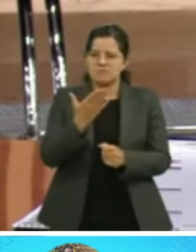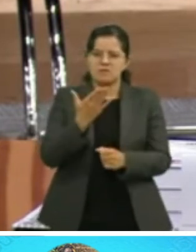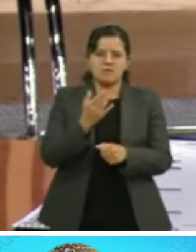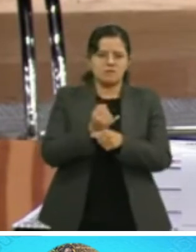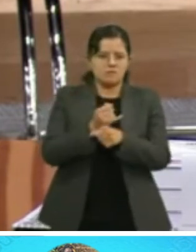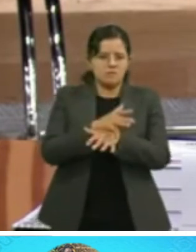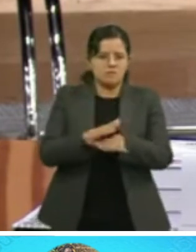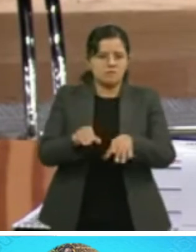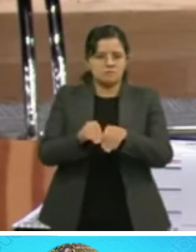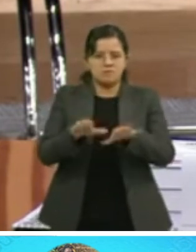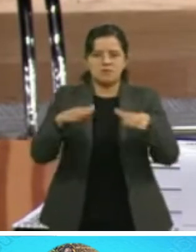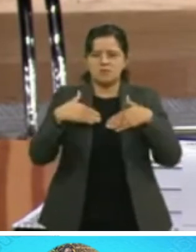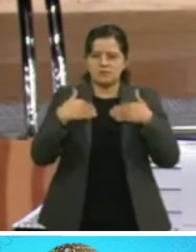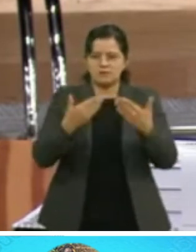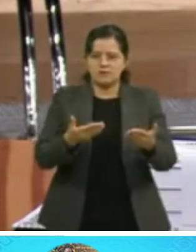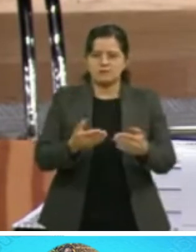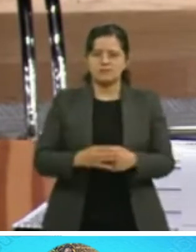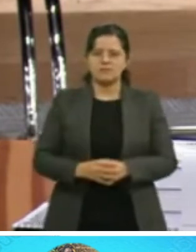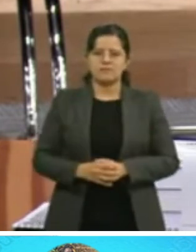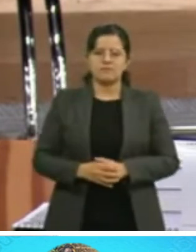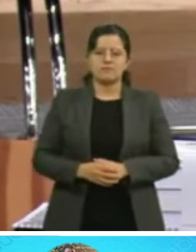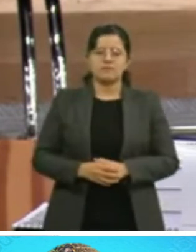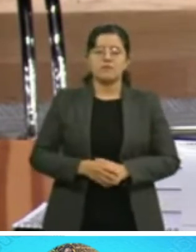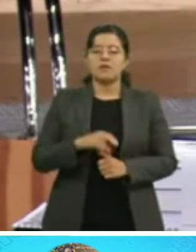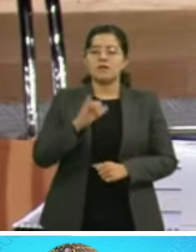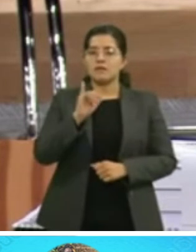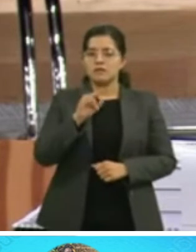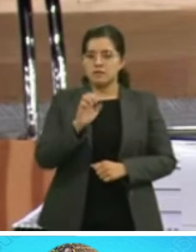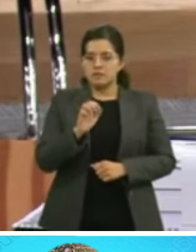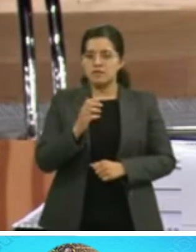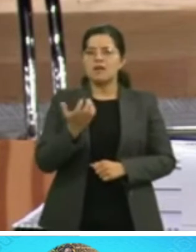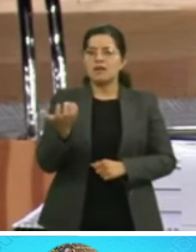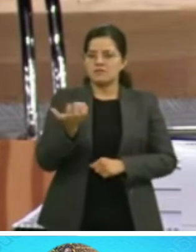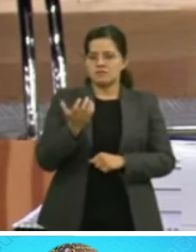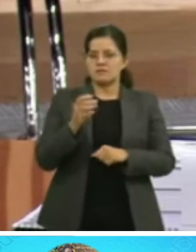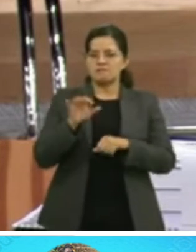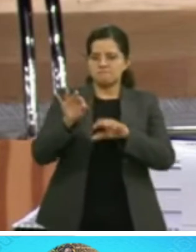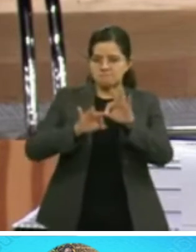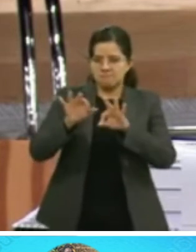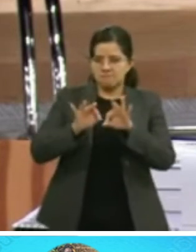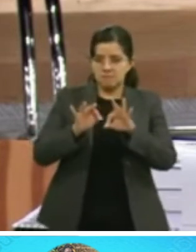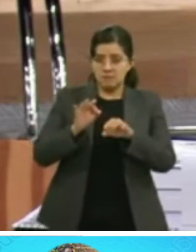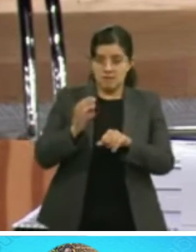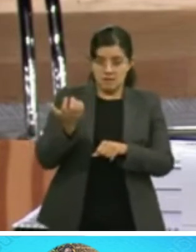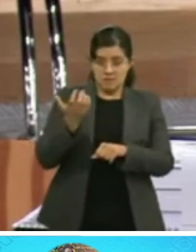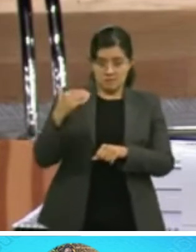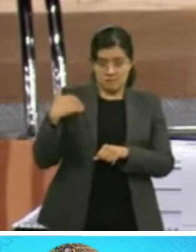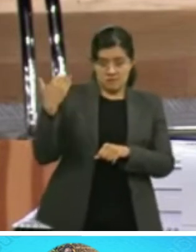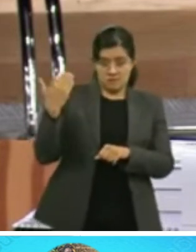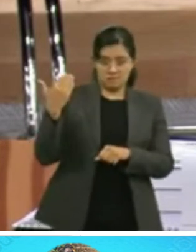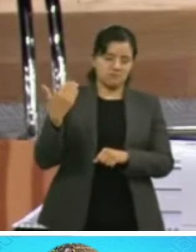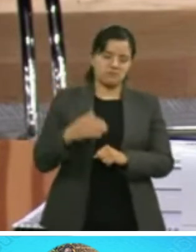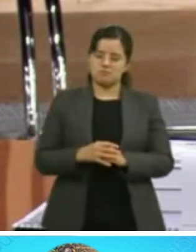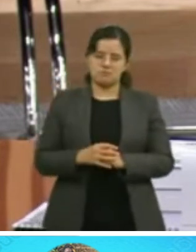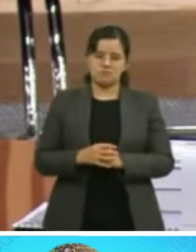transparencia y de confiabilidad. El INE hace elecciones, no hace milagros.